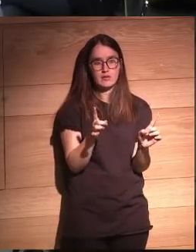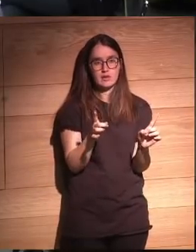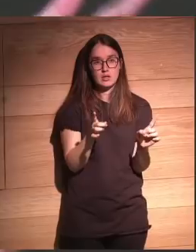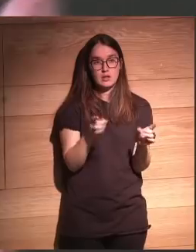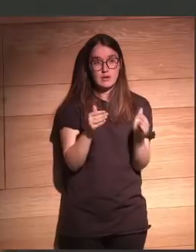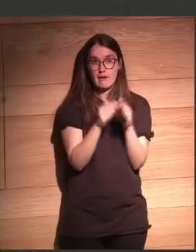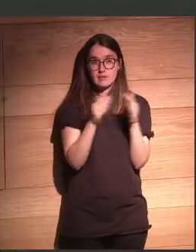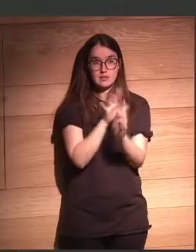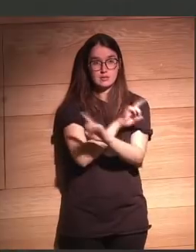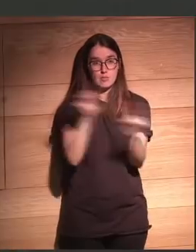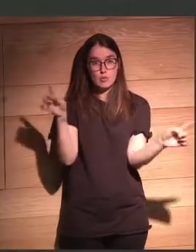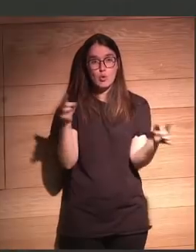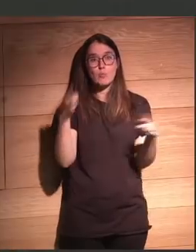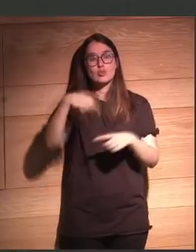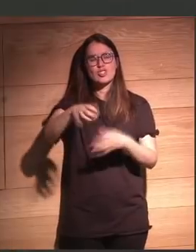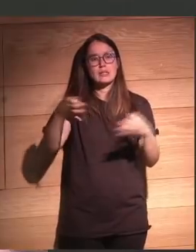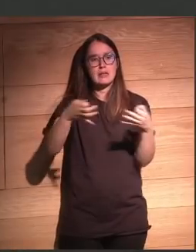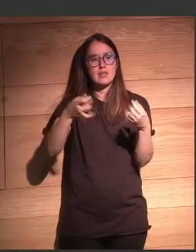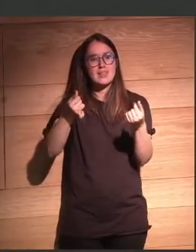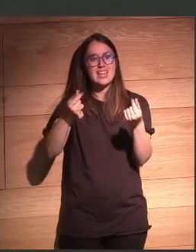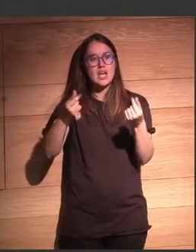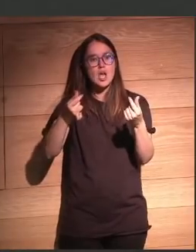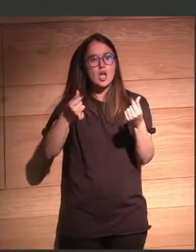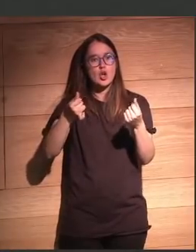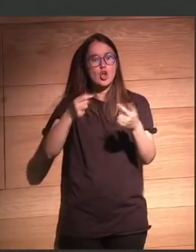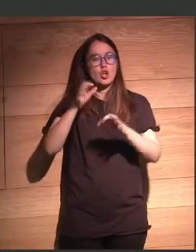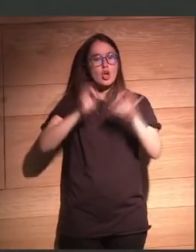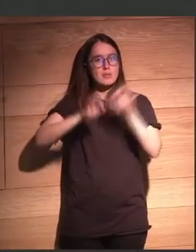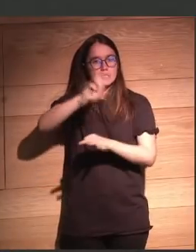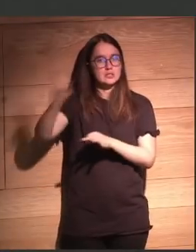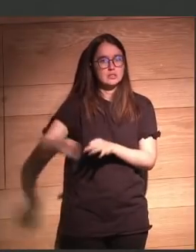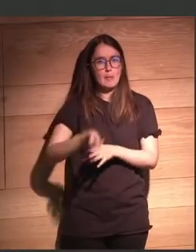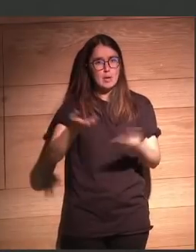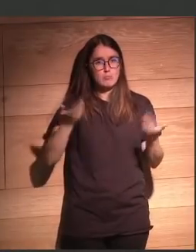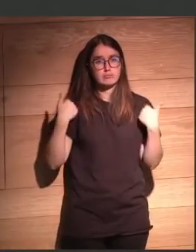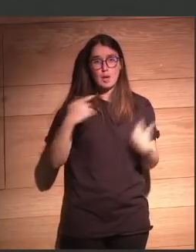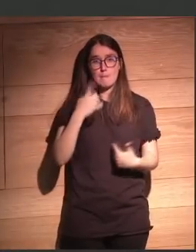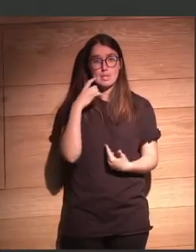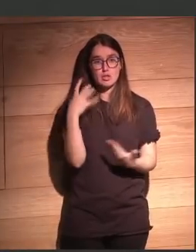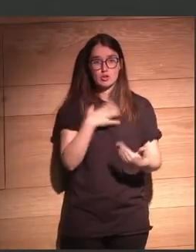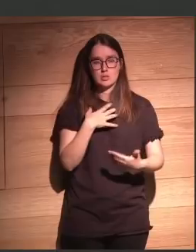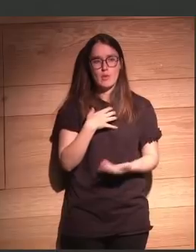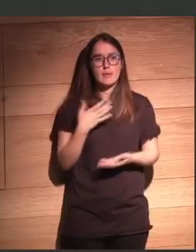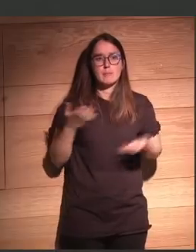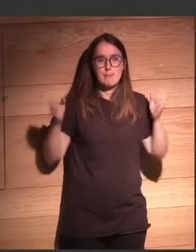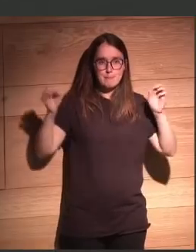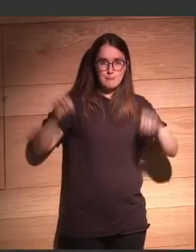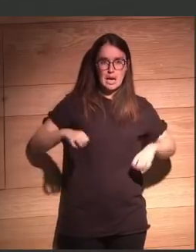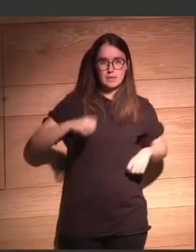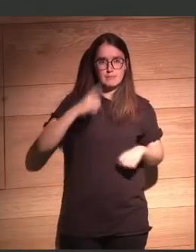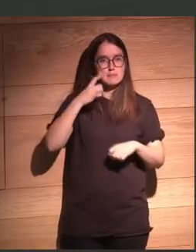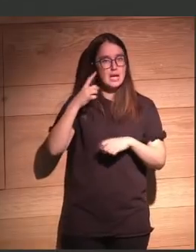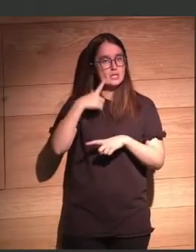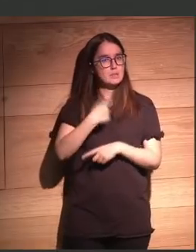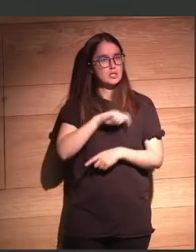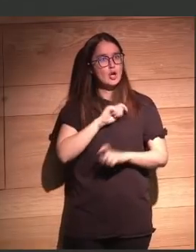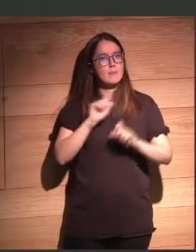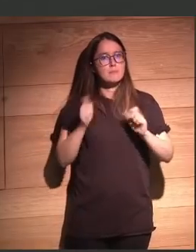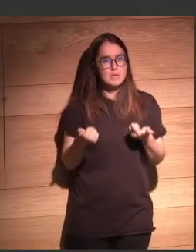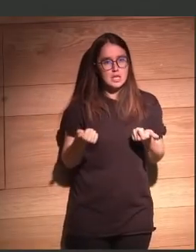tienen casas, lo que tienen es que negociar con el dinero y las comisiones y esas cosas, ¿vale? Y la banca española se pone a ello con la